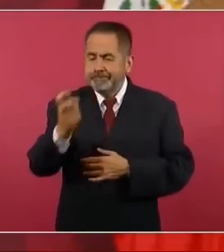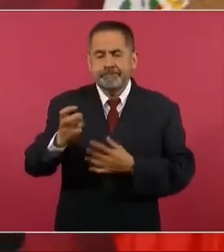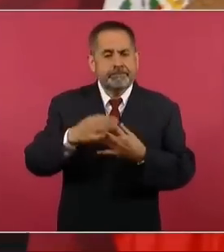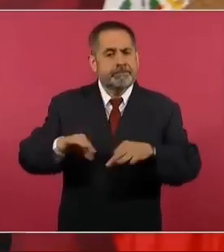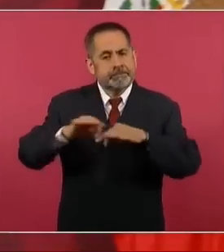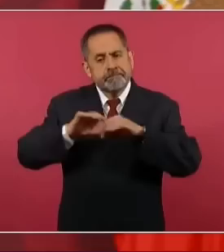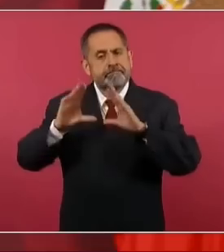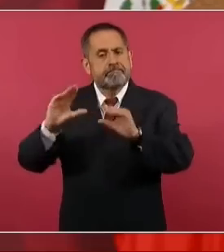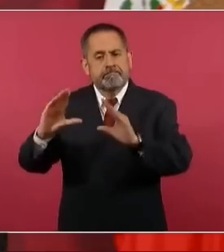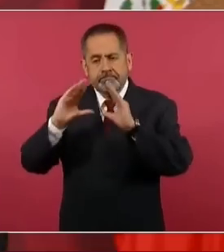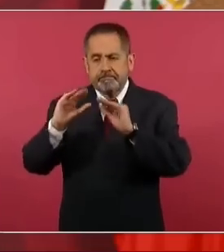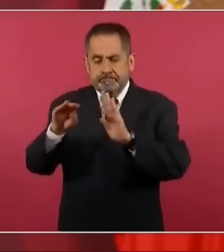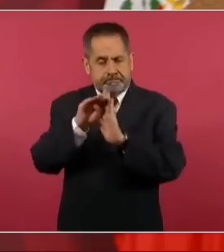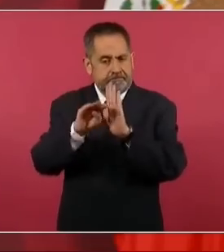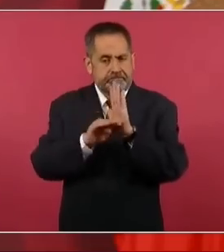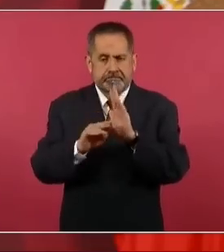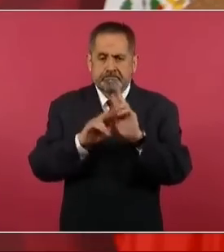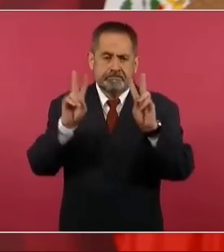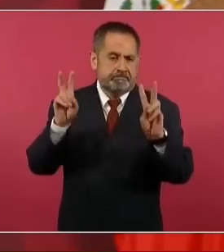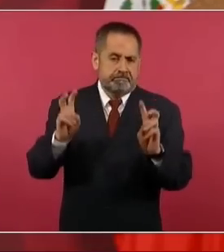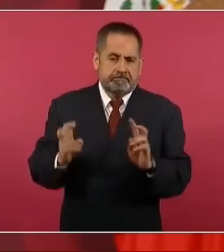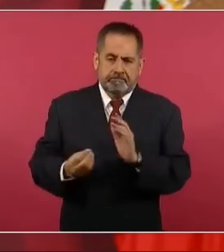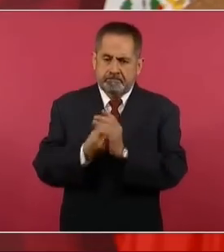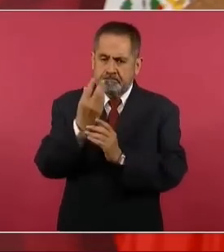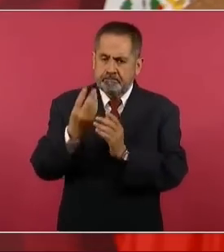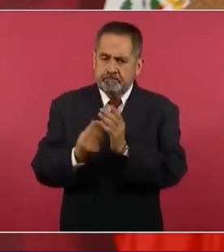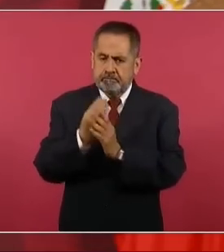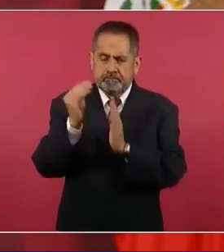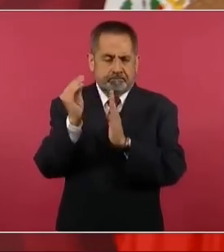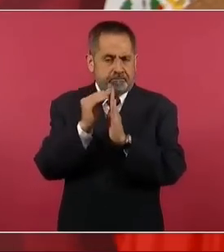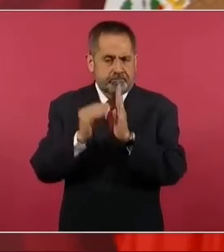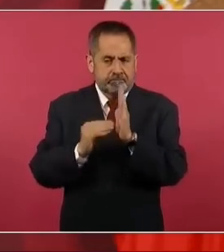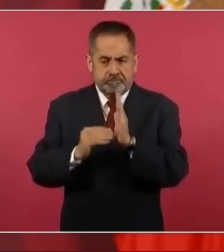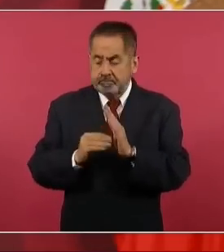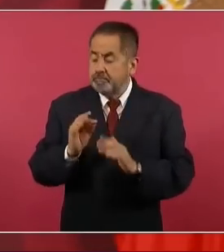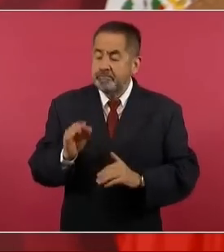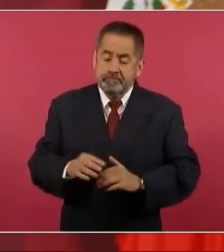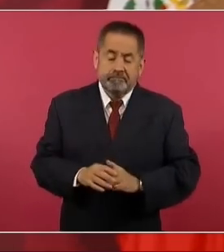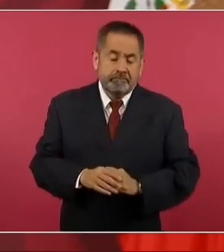Entonces, por eso, lo de los contenidos